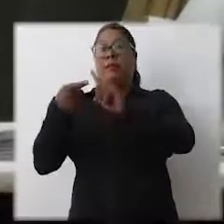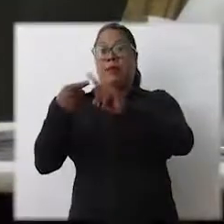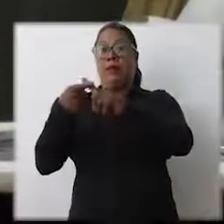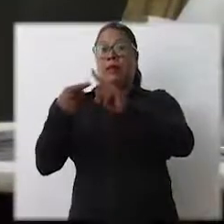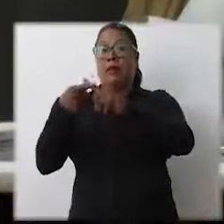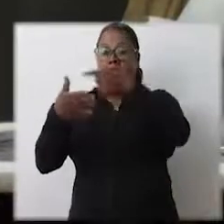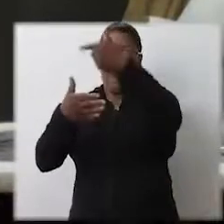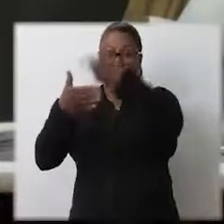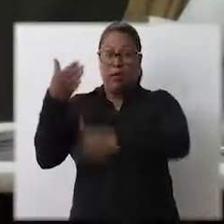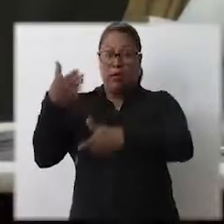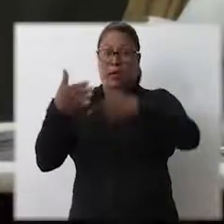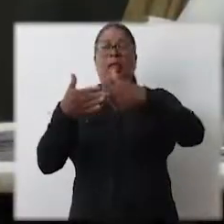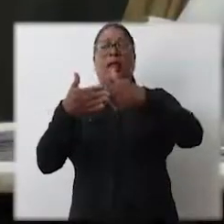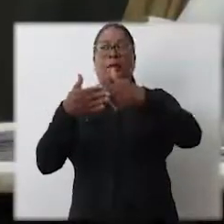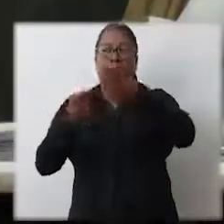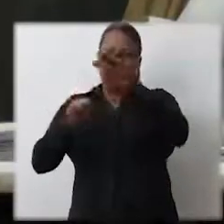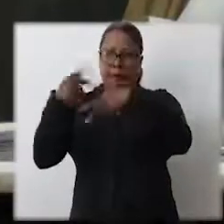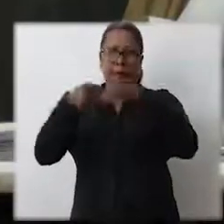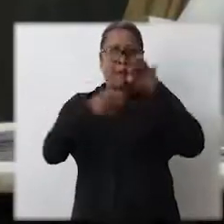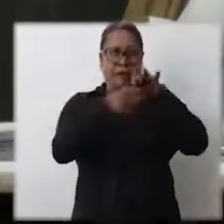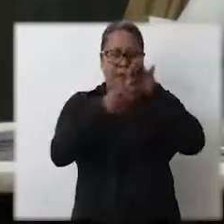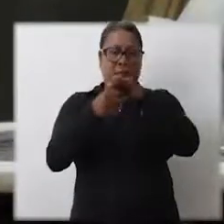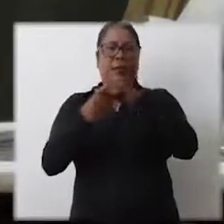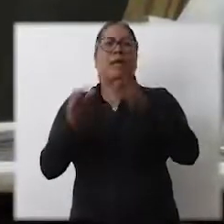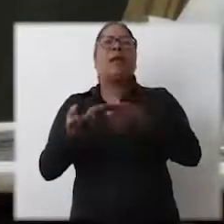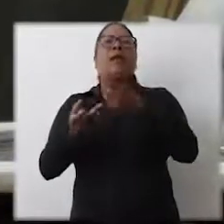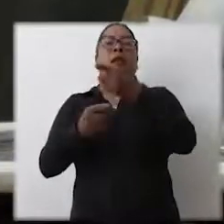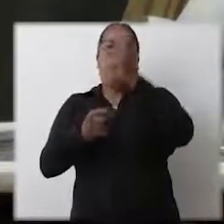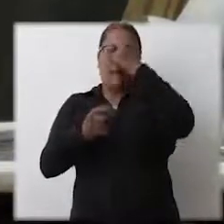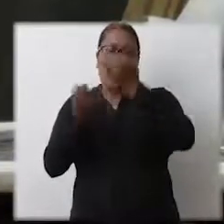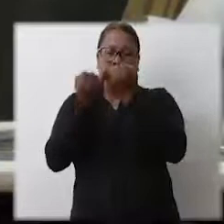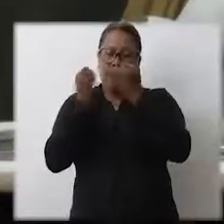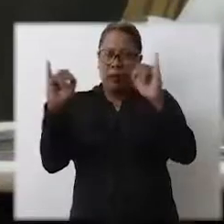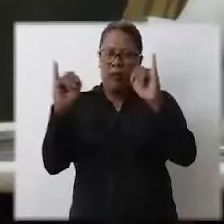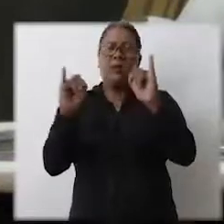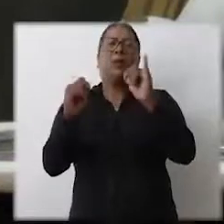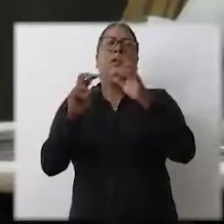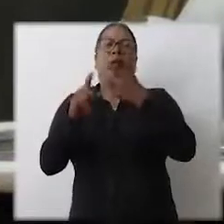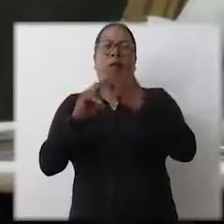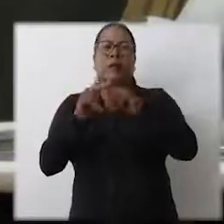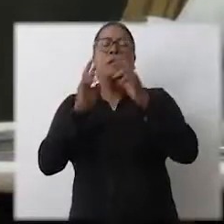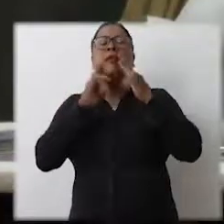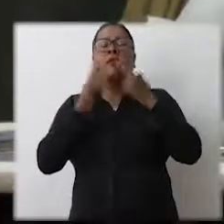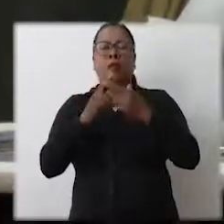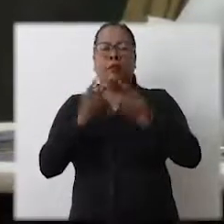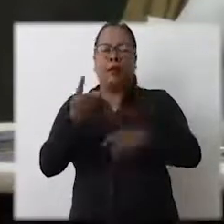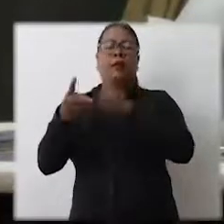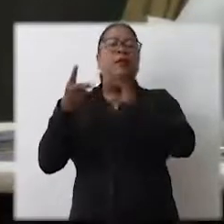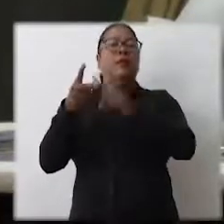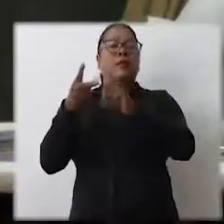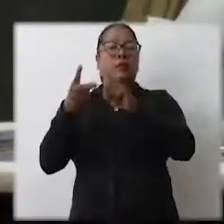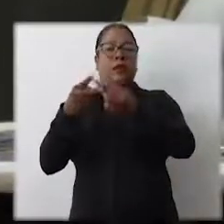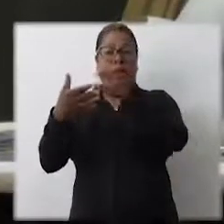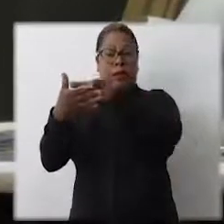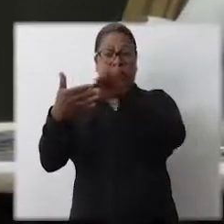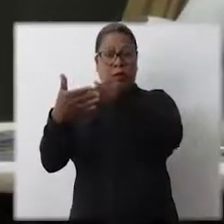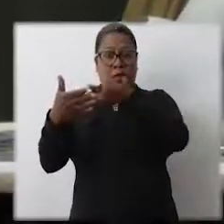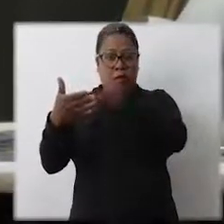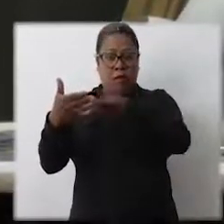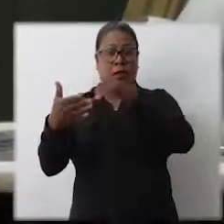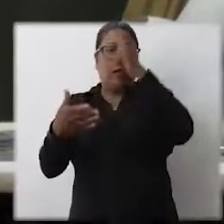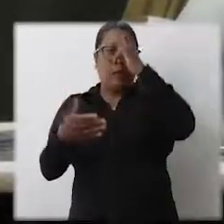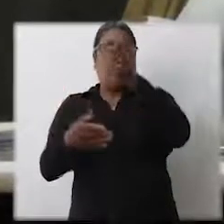febrero del año 2022. Tercero, aprobación del acta de la sesión ordinaria de Cabildo de fecha 10 de febrero del